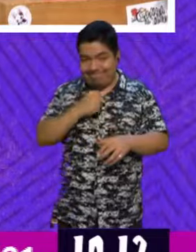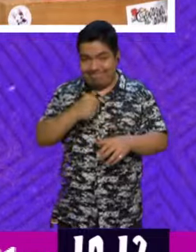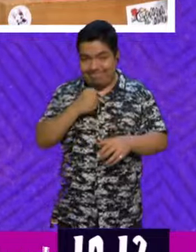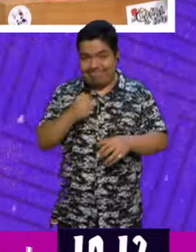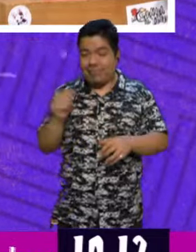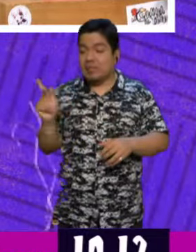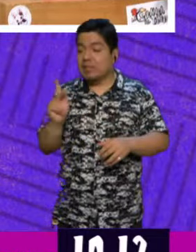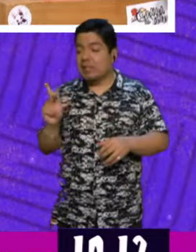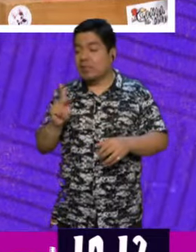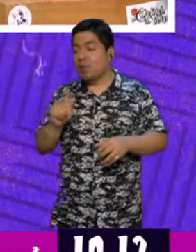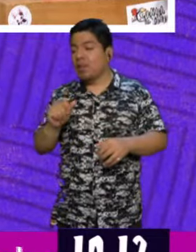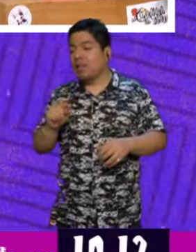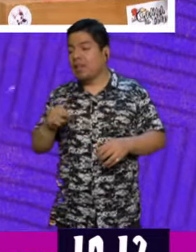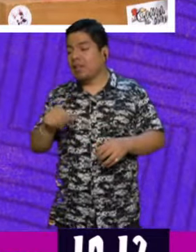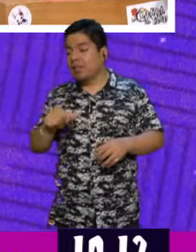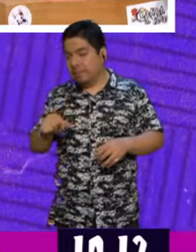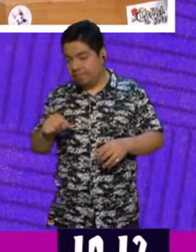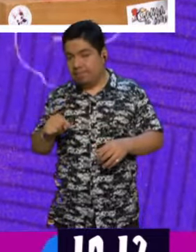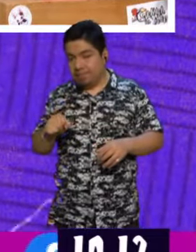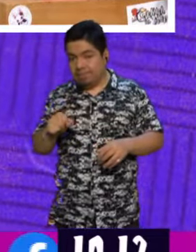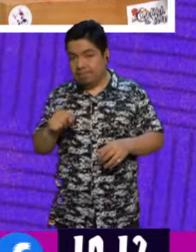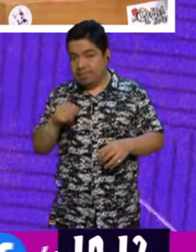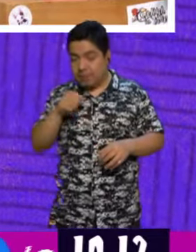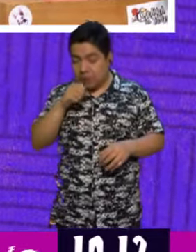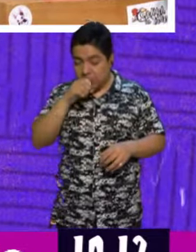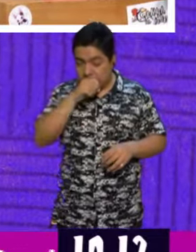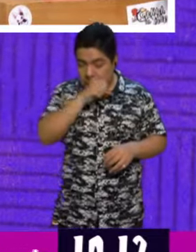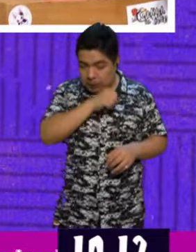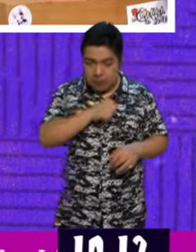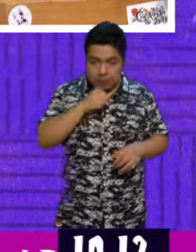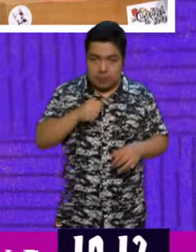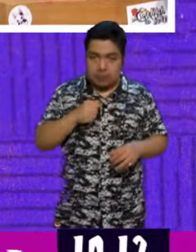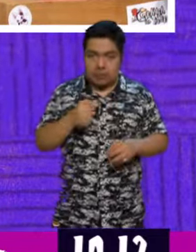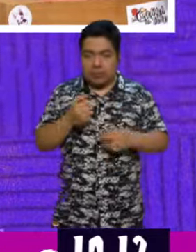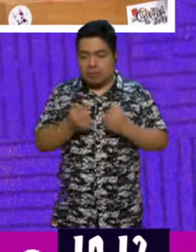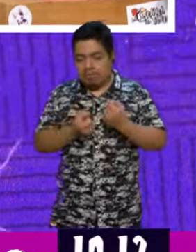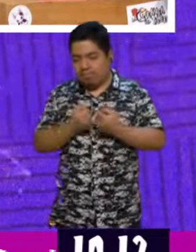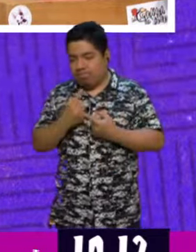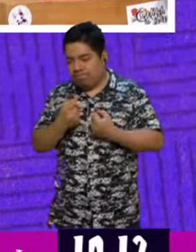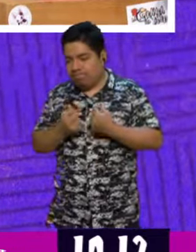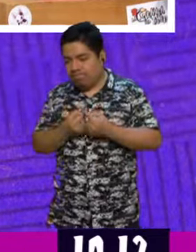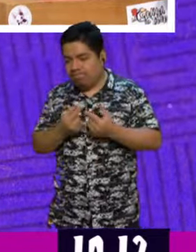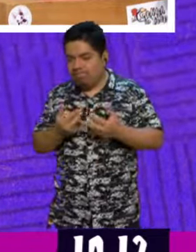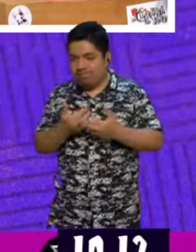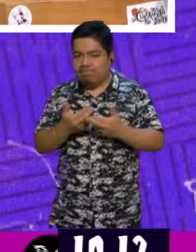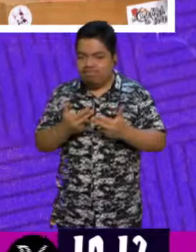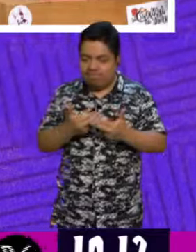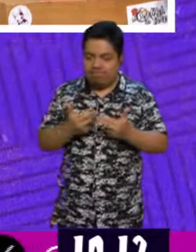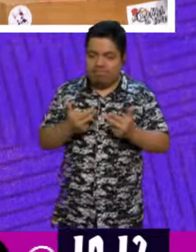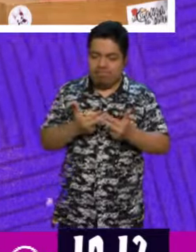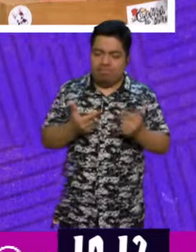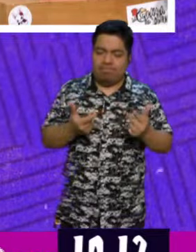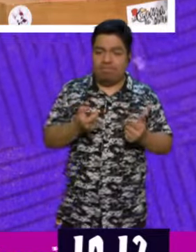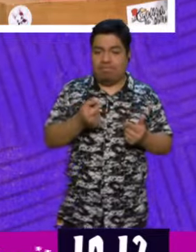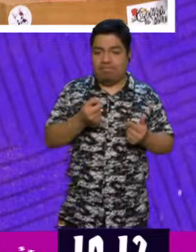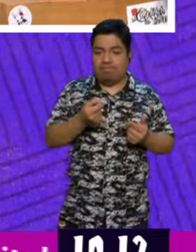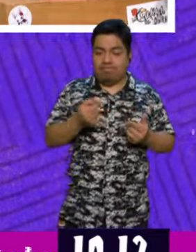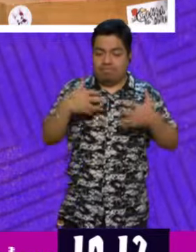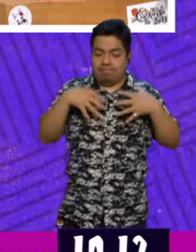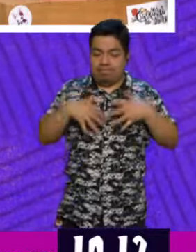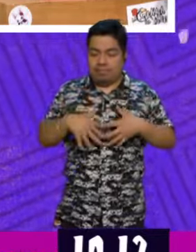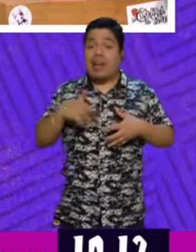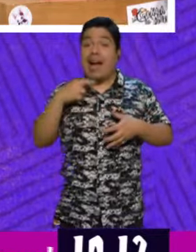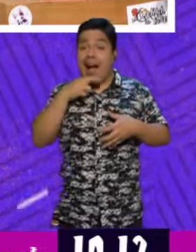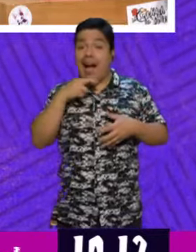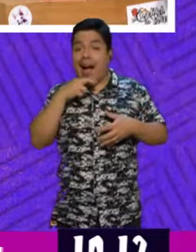son muy complejas. Entonces, al meterle calor, empezamos a destruir un poquito las proteínas. Y así ya un poquito destruidas, nuestro organismo las asimila